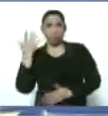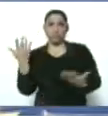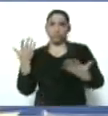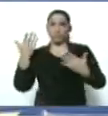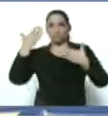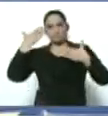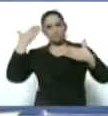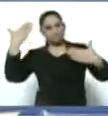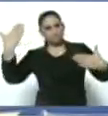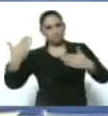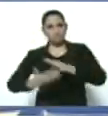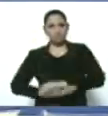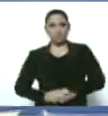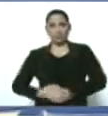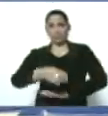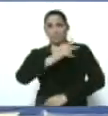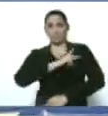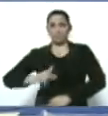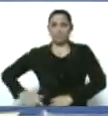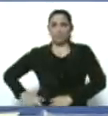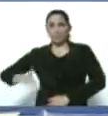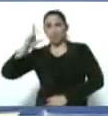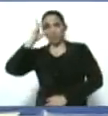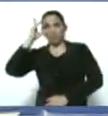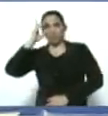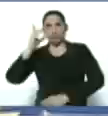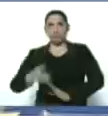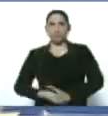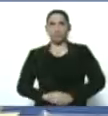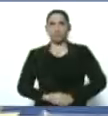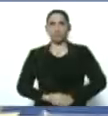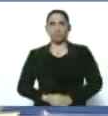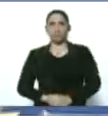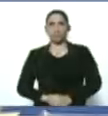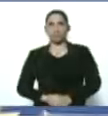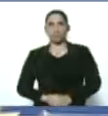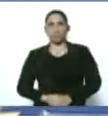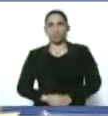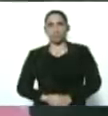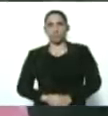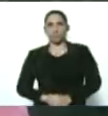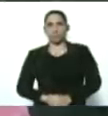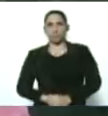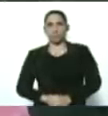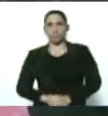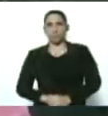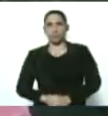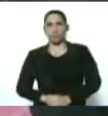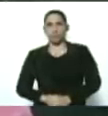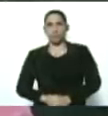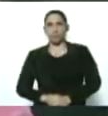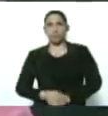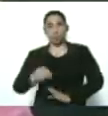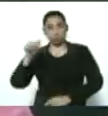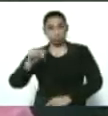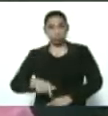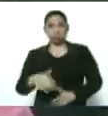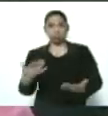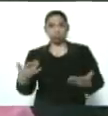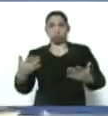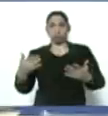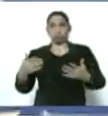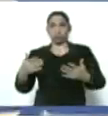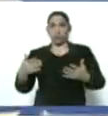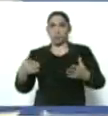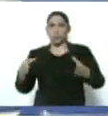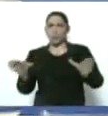saludos, señora vicepresidenta Delcy Rodríguez. Hoy tuvieron una mesa redonda, no sé